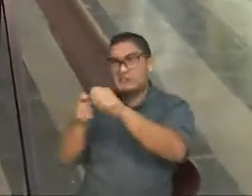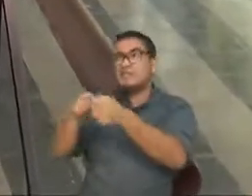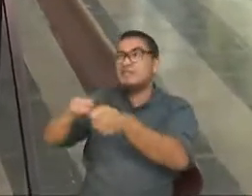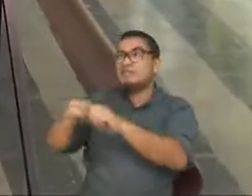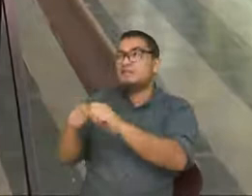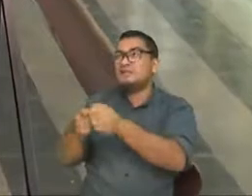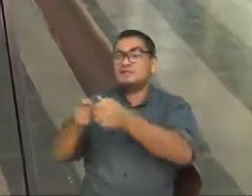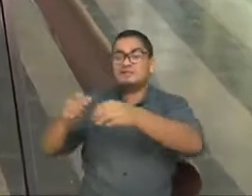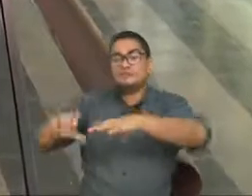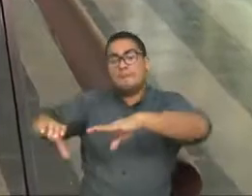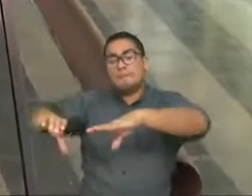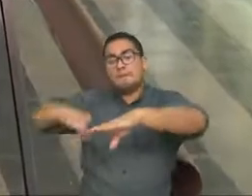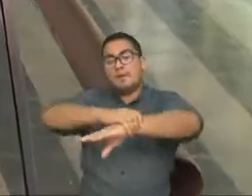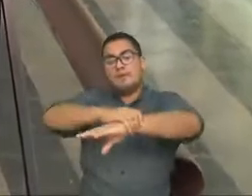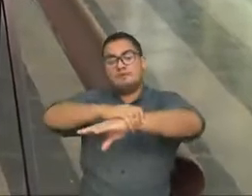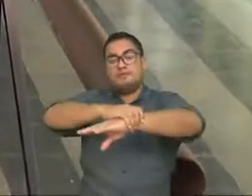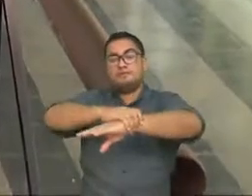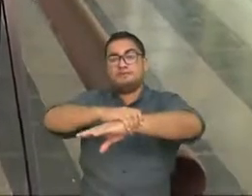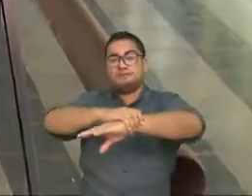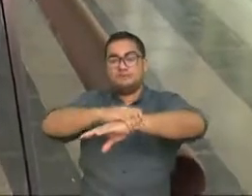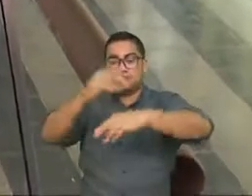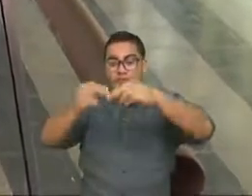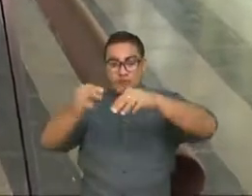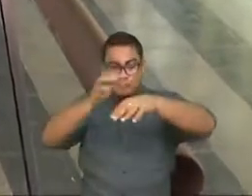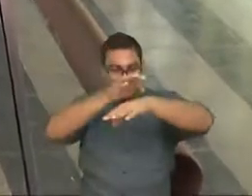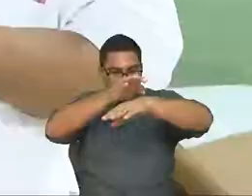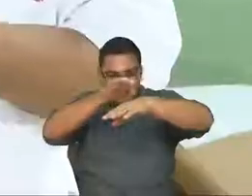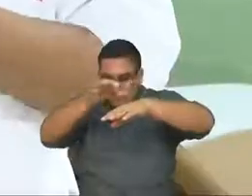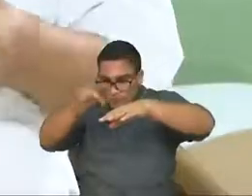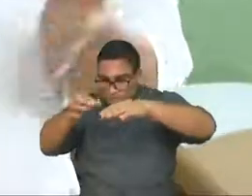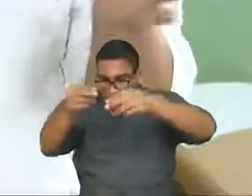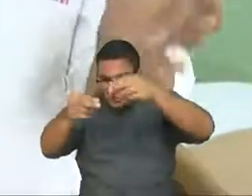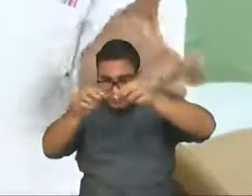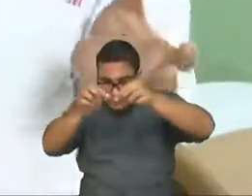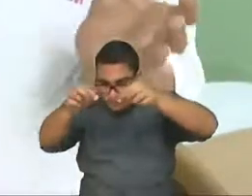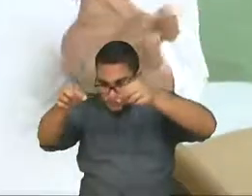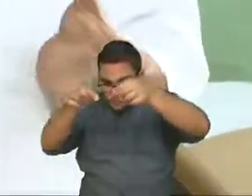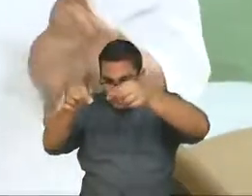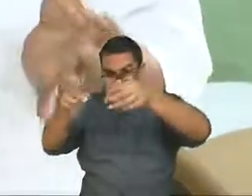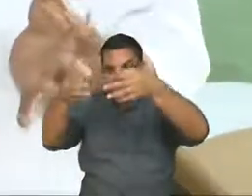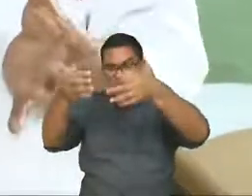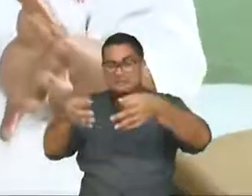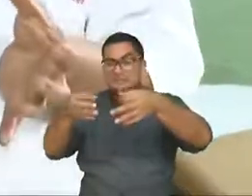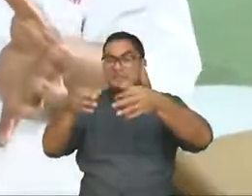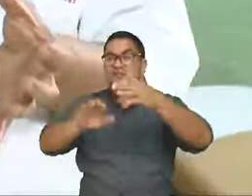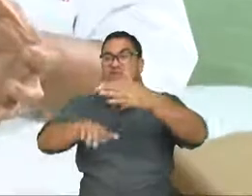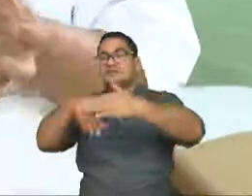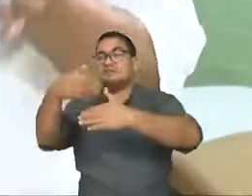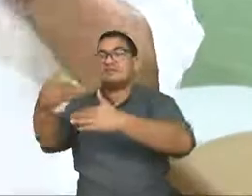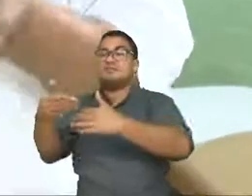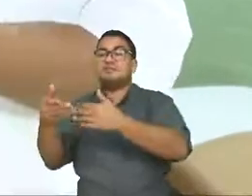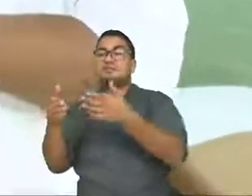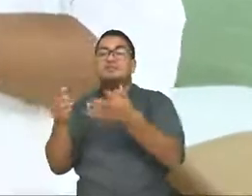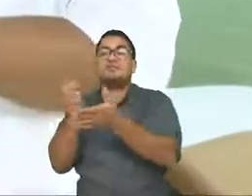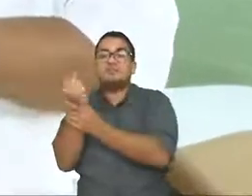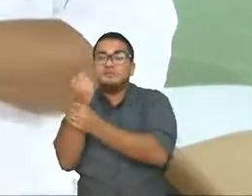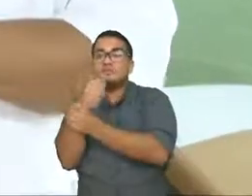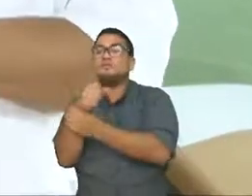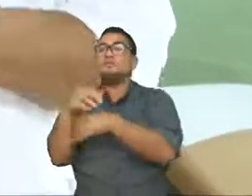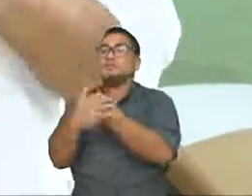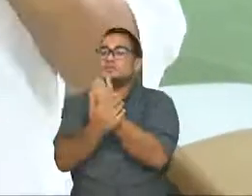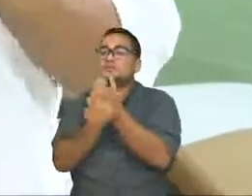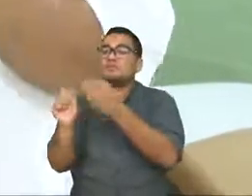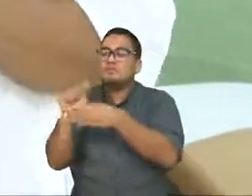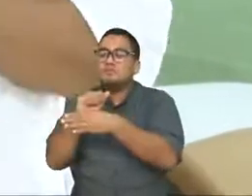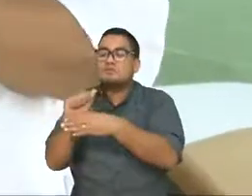protecista. El protecista toma la medida, el protecista nos manda de nuevo al fisioterapeuta del paciente y nosotros ahí